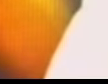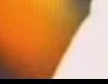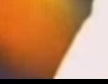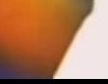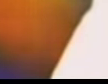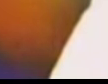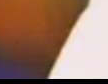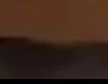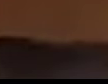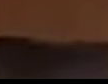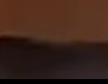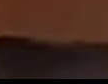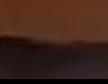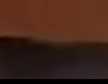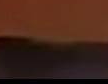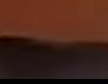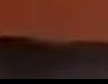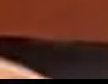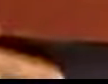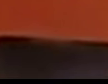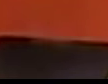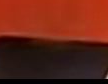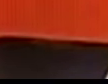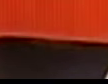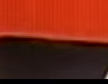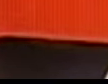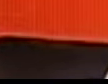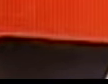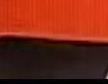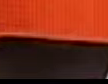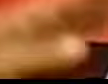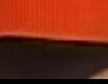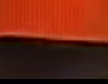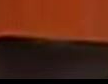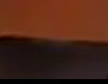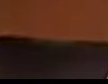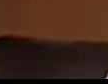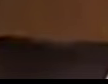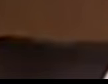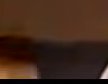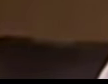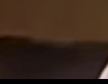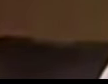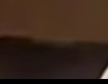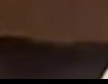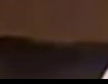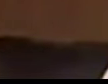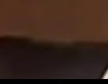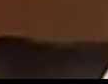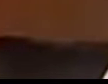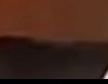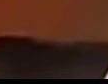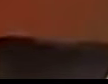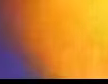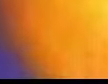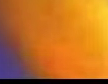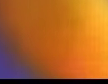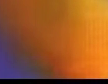el helado. No, ahí dice compra de helados en que me sacaron a bailar ya. Ah, ya, que después me moría ganas de un heladito